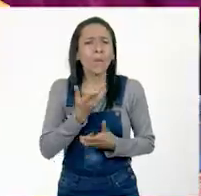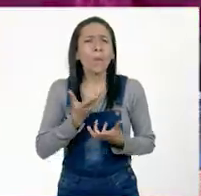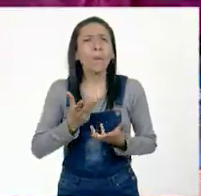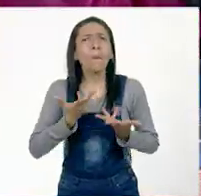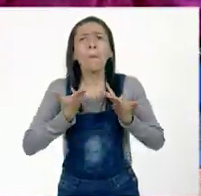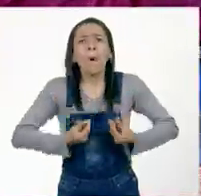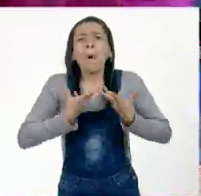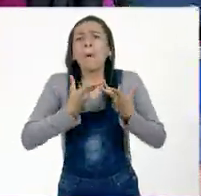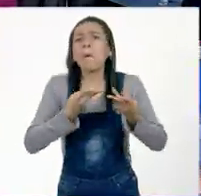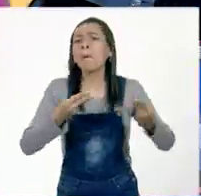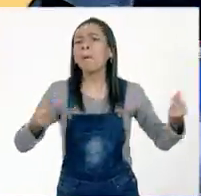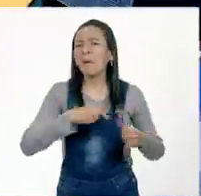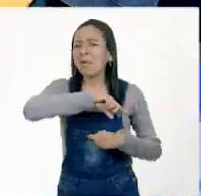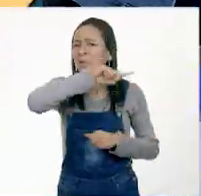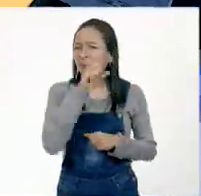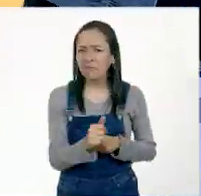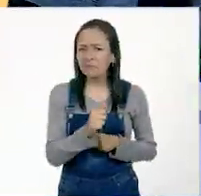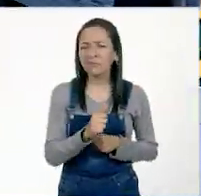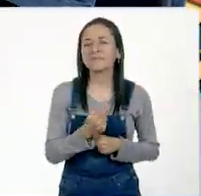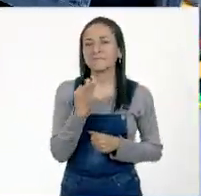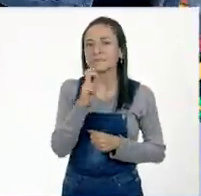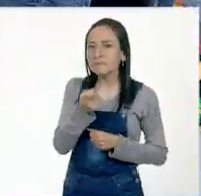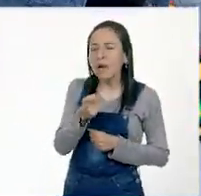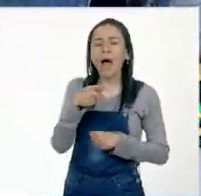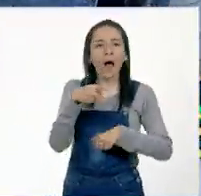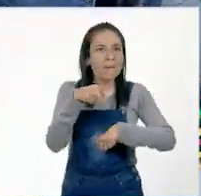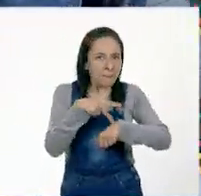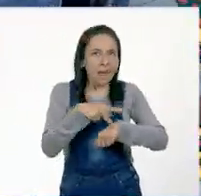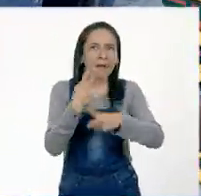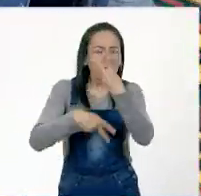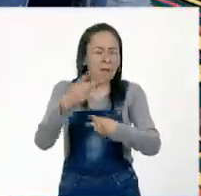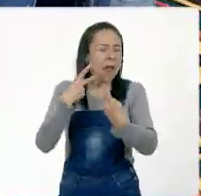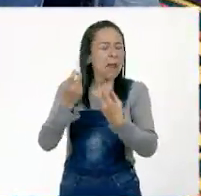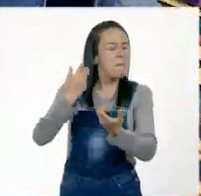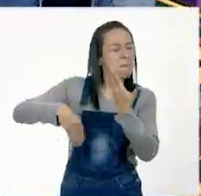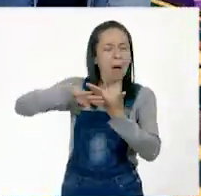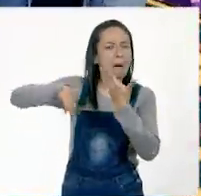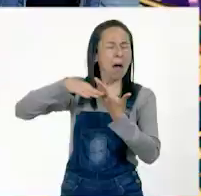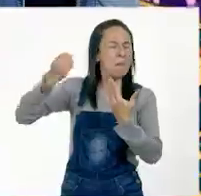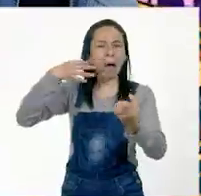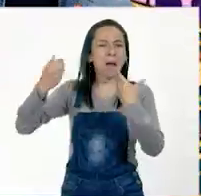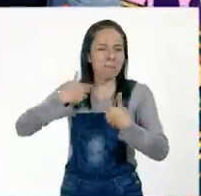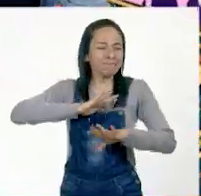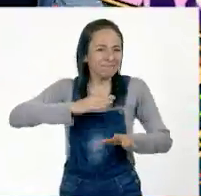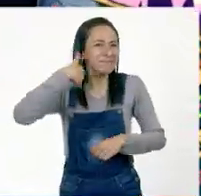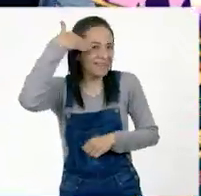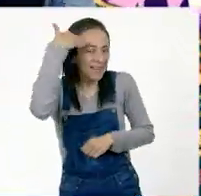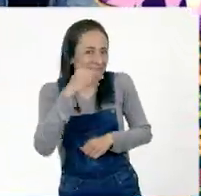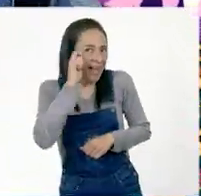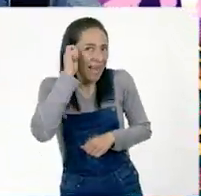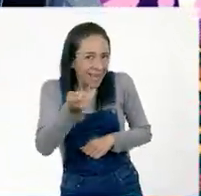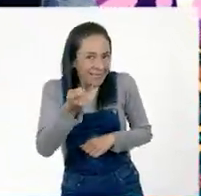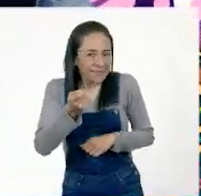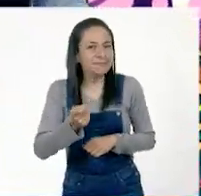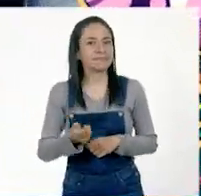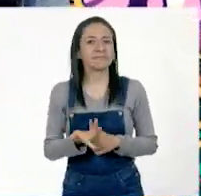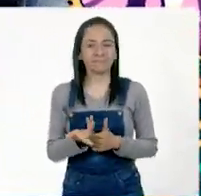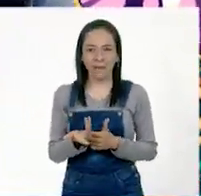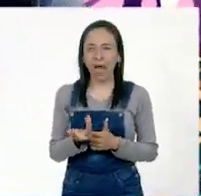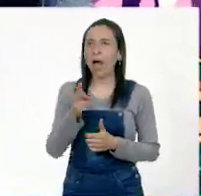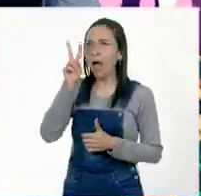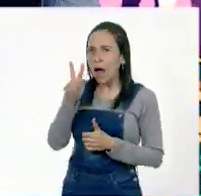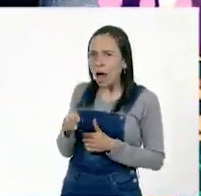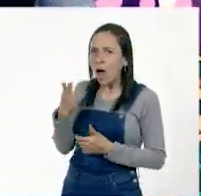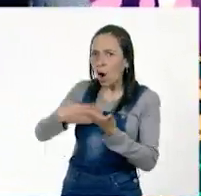está golpeando la nave! ¡Exacto! Ya sabemos qué es lo que está pasando. Ya nos sorprendimos.